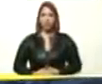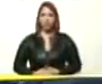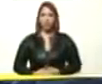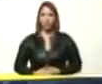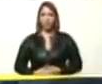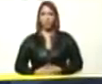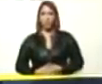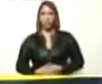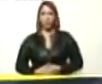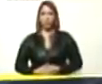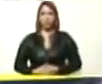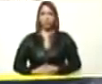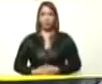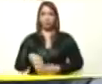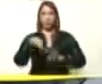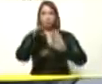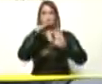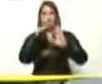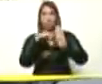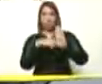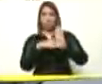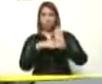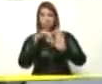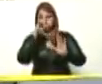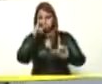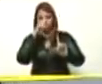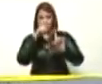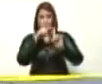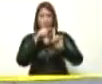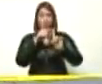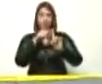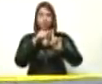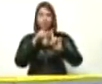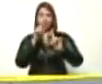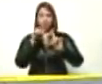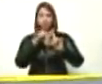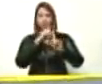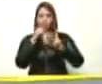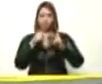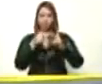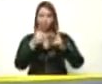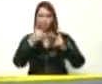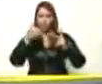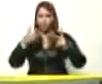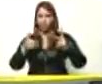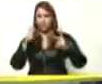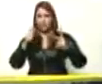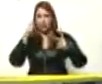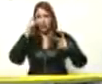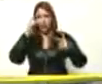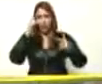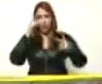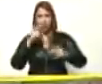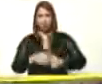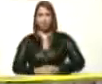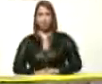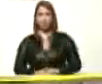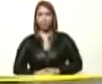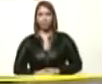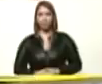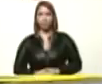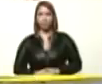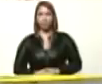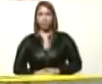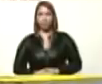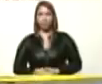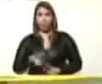las condiciones, objetivas, deciré, y subjetivas, Tania, que se presentaban,